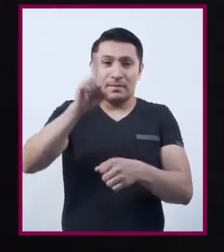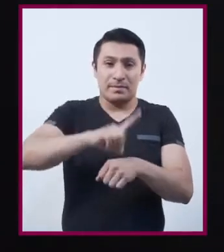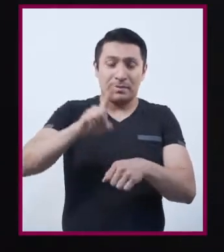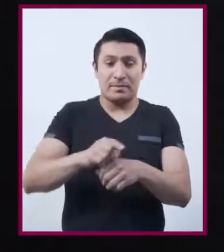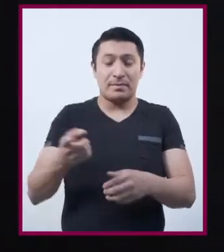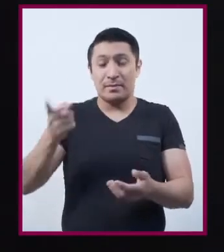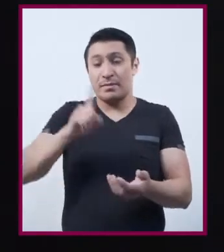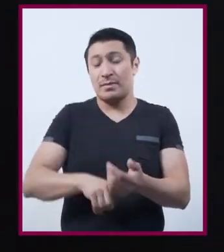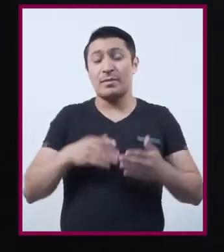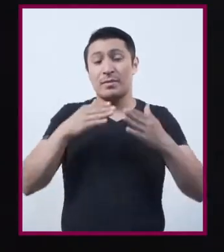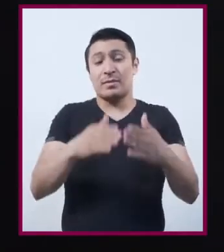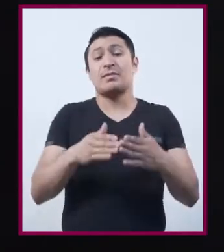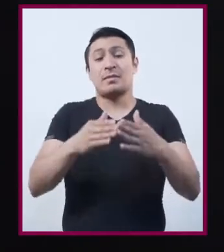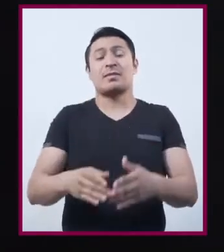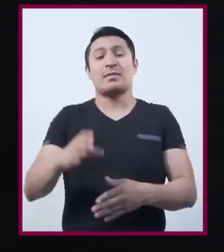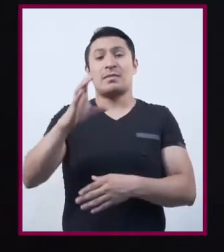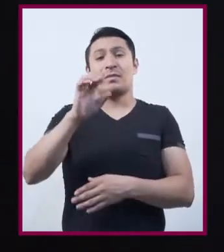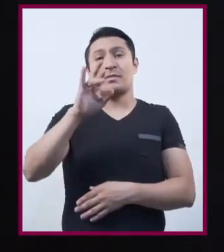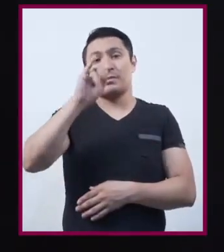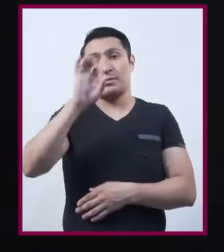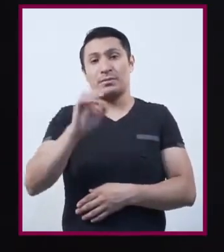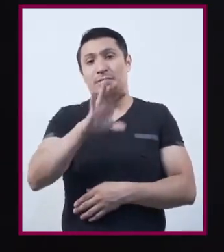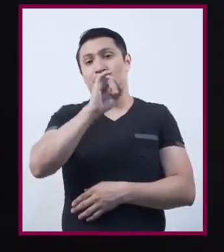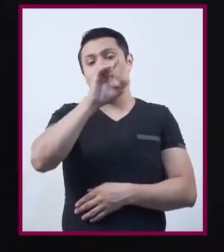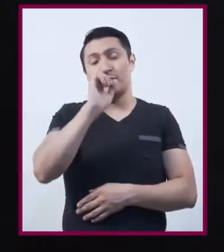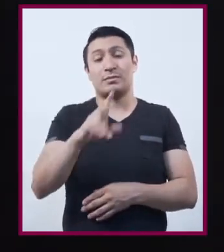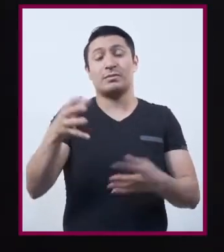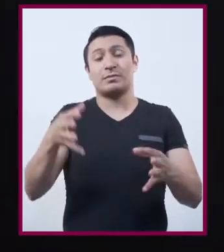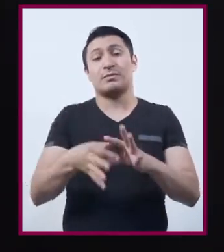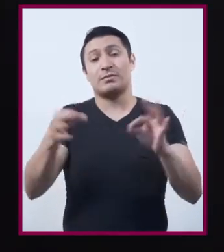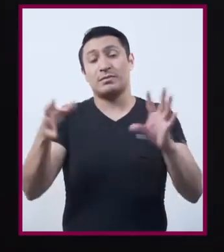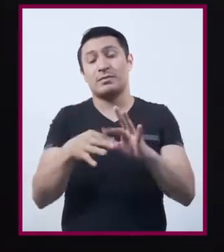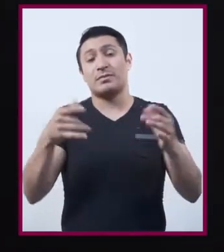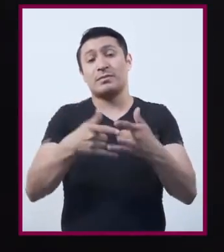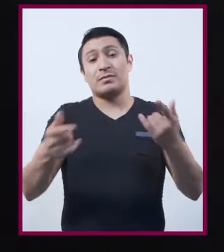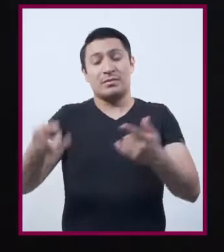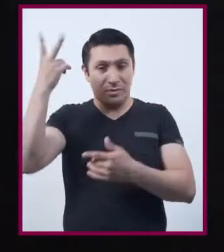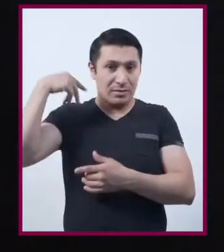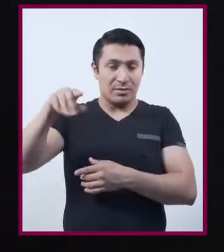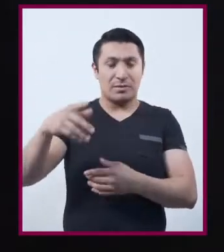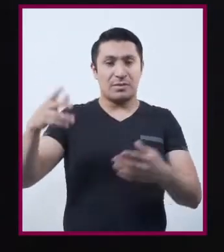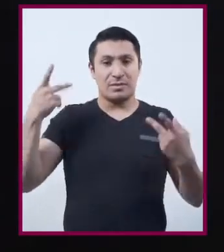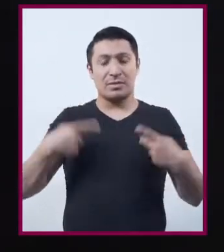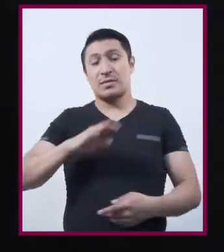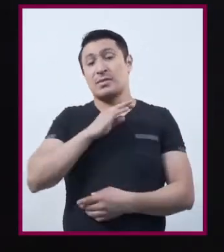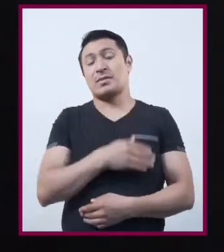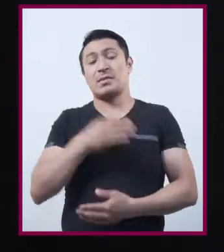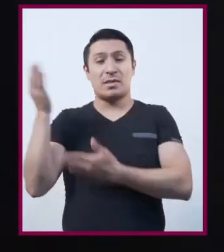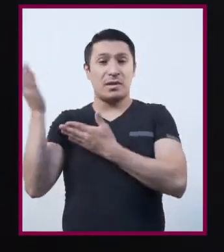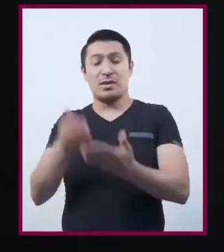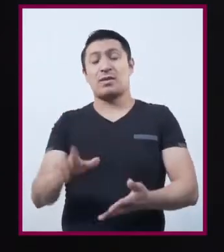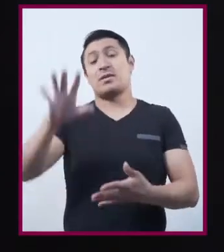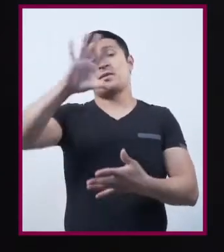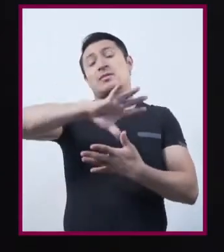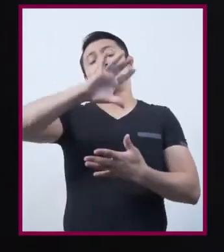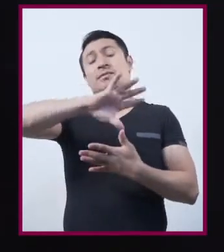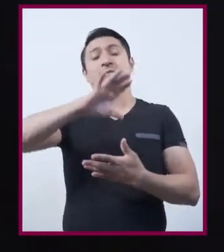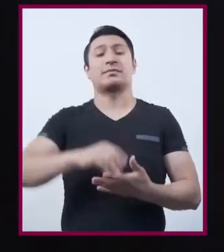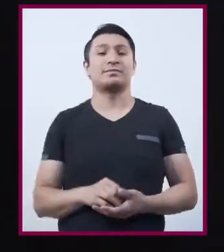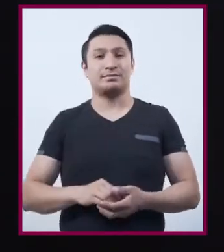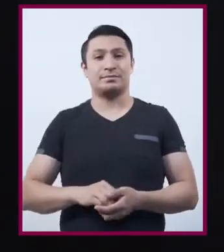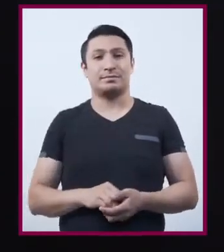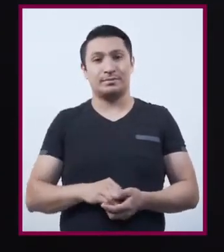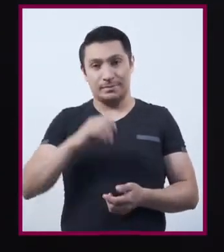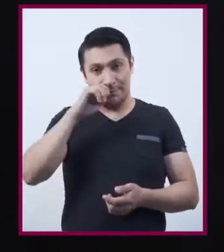de Cristóbal Colón, una serie de crónicas que narran el viaje que permitió a los españoles llegar a las tierras del actual continente